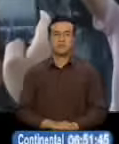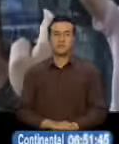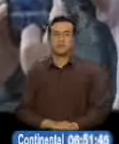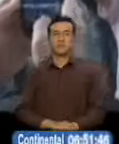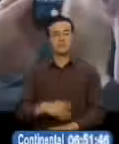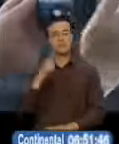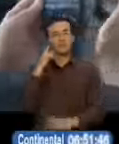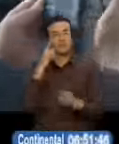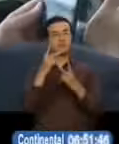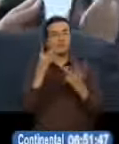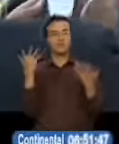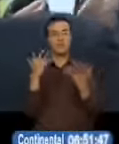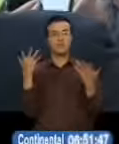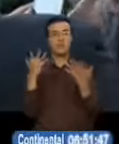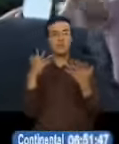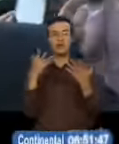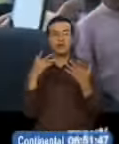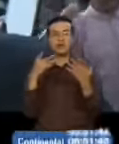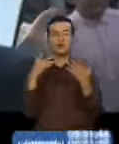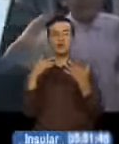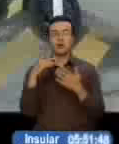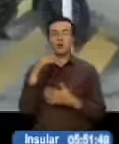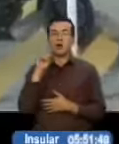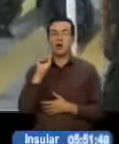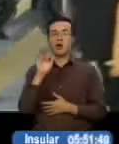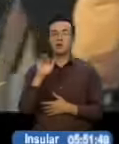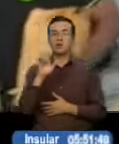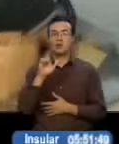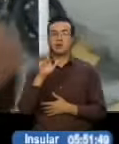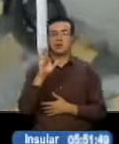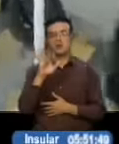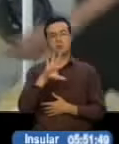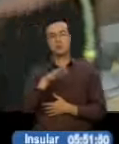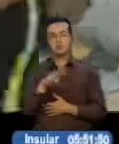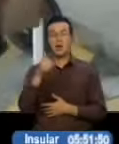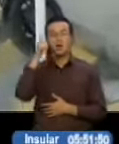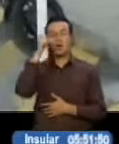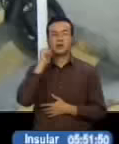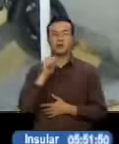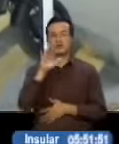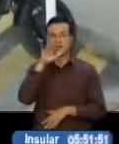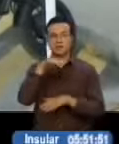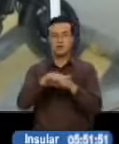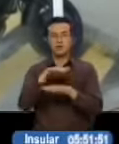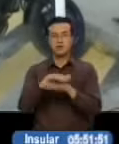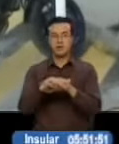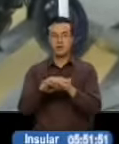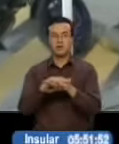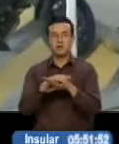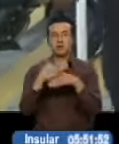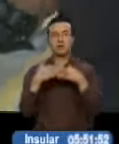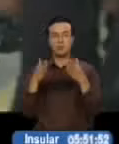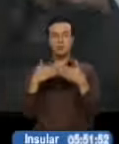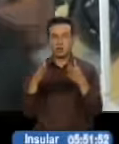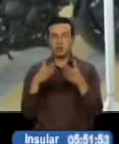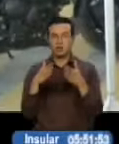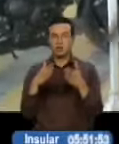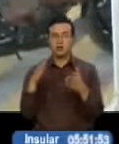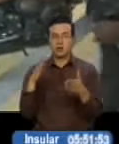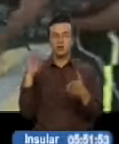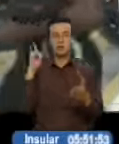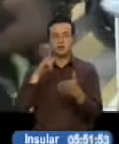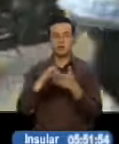Estas son las imágenes de la llegada del Atlético Nacional ayer alrededor de las 17 horas y por una puerta especial del aeropuerto Mariscal